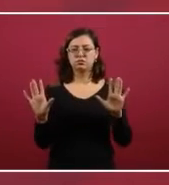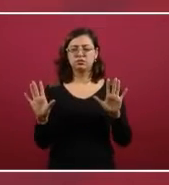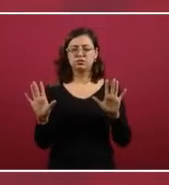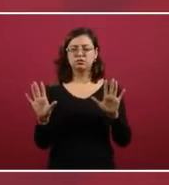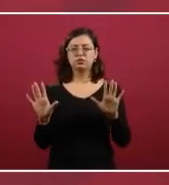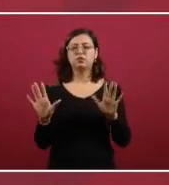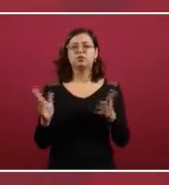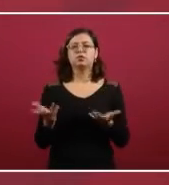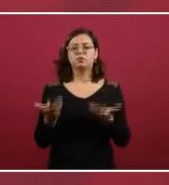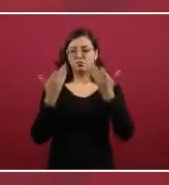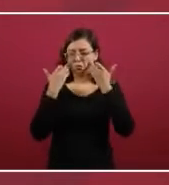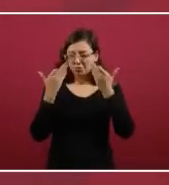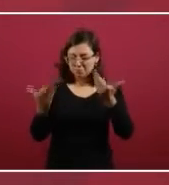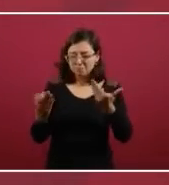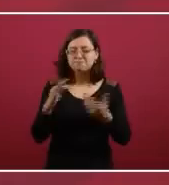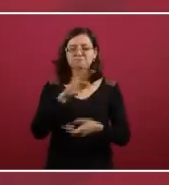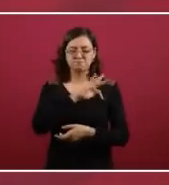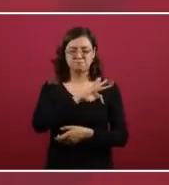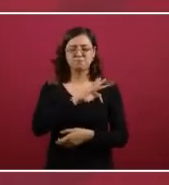se puede constatar,